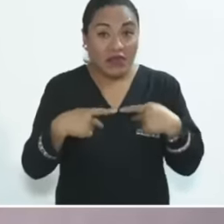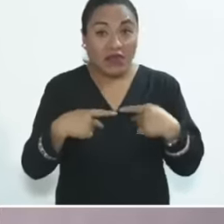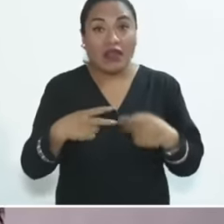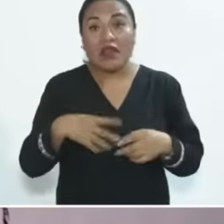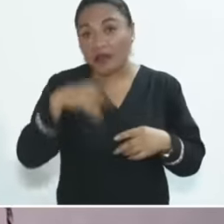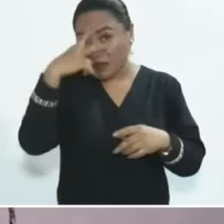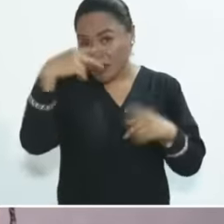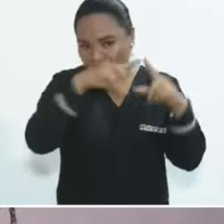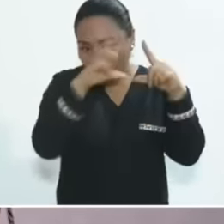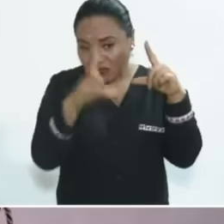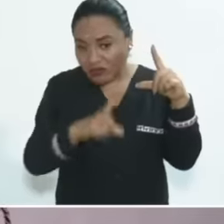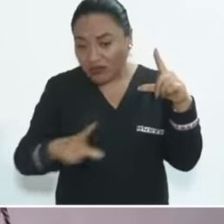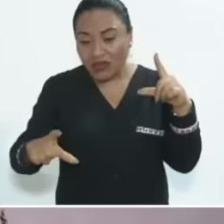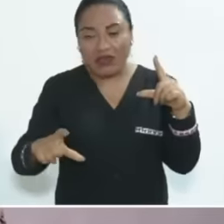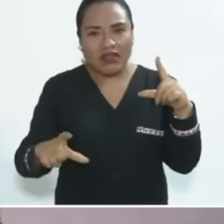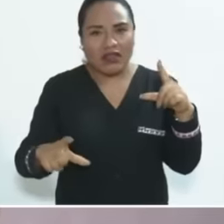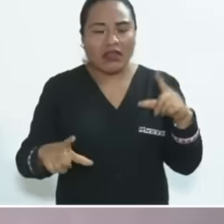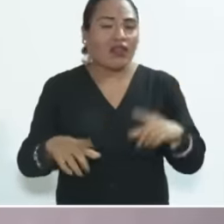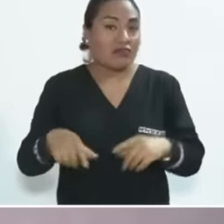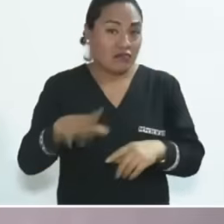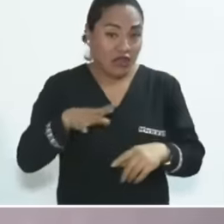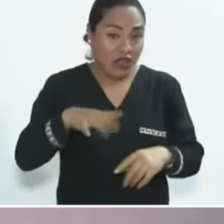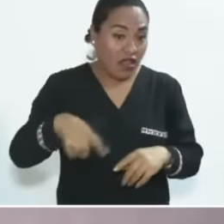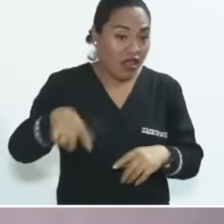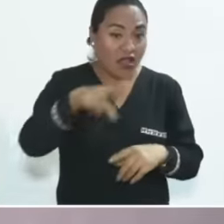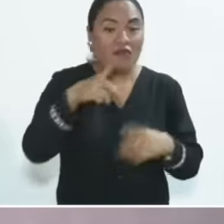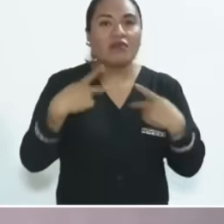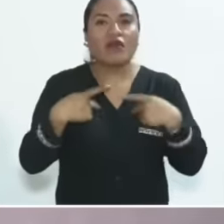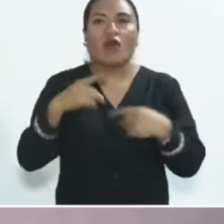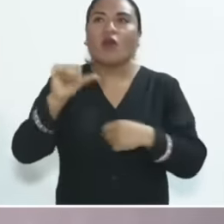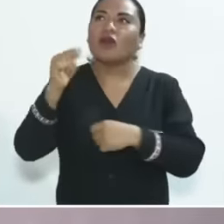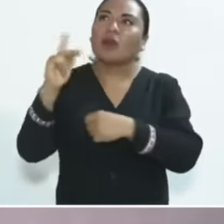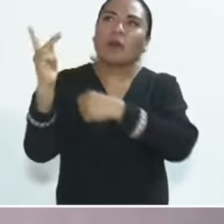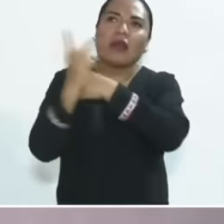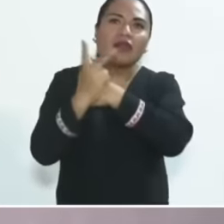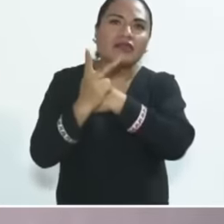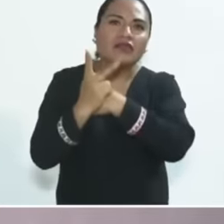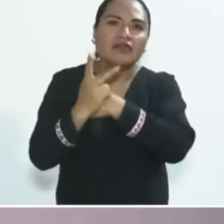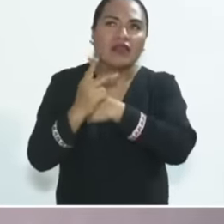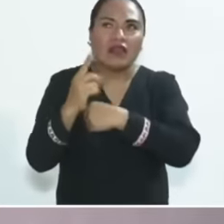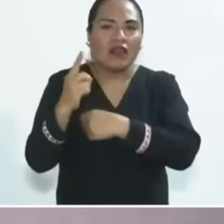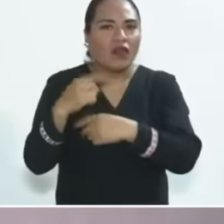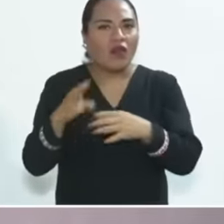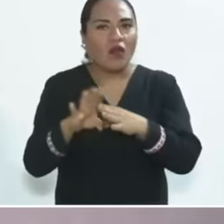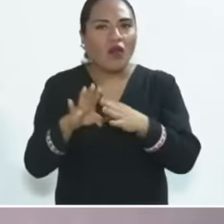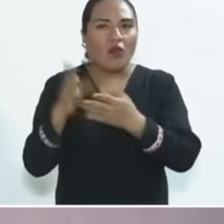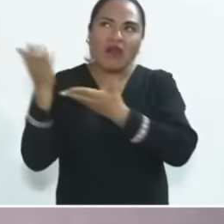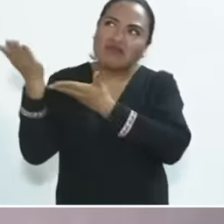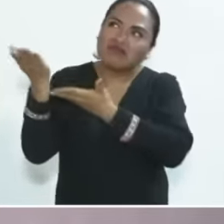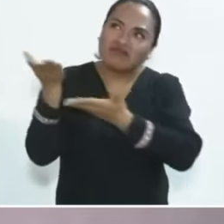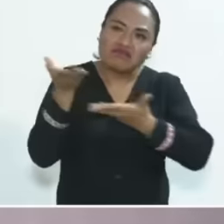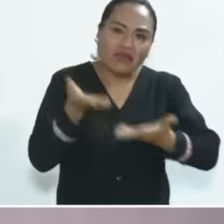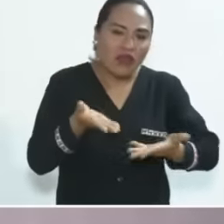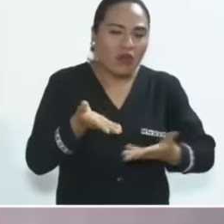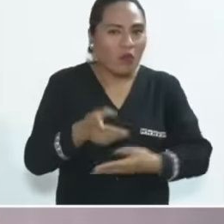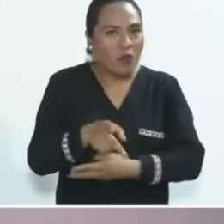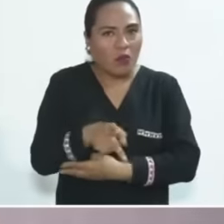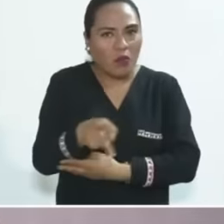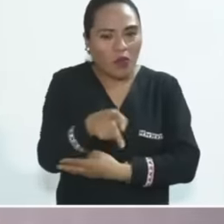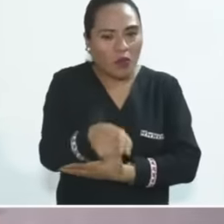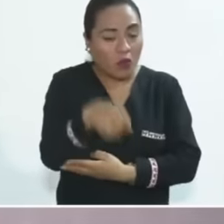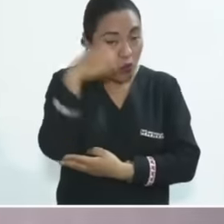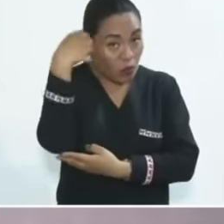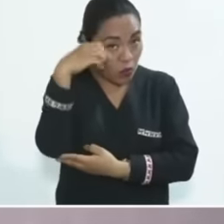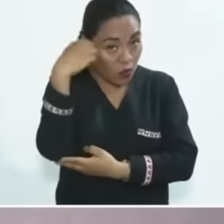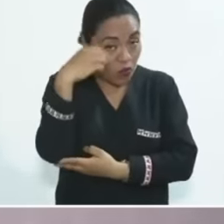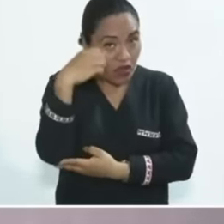mexicano, cualquier extranjero, llegar a un pueblo de Oaxaca